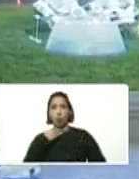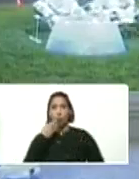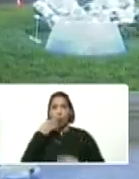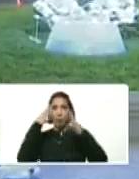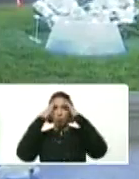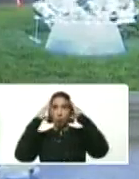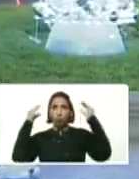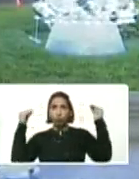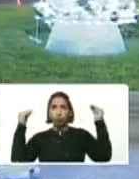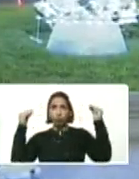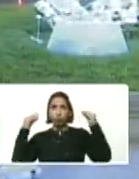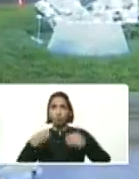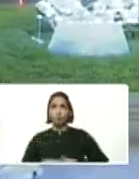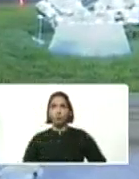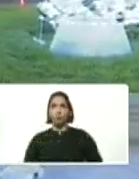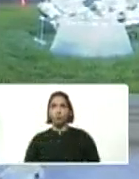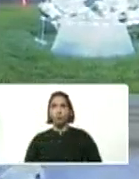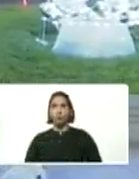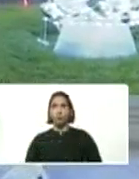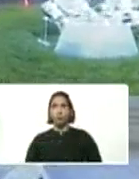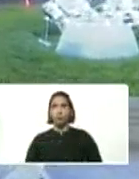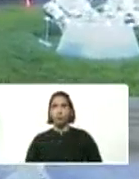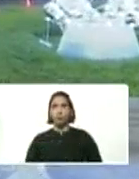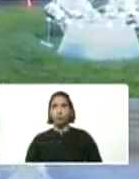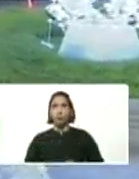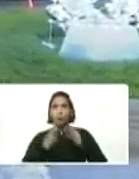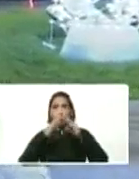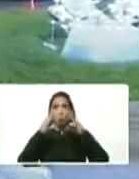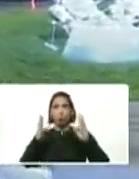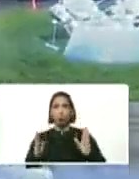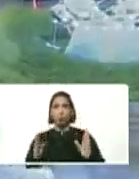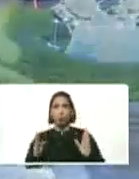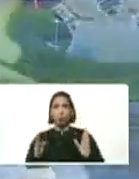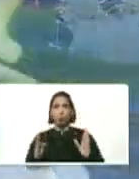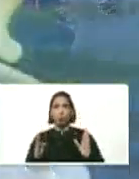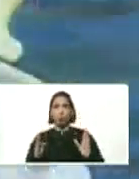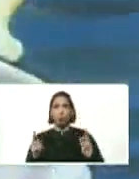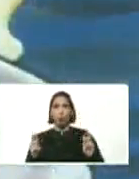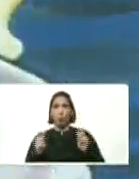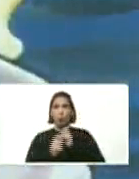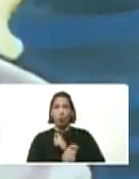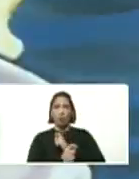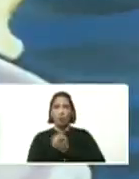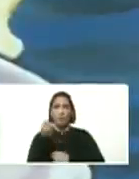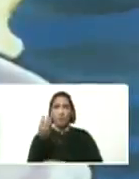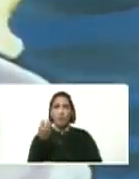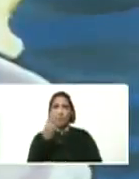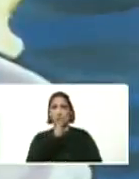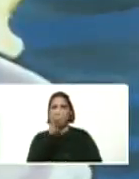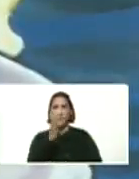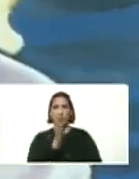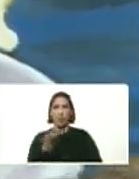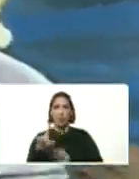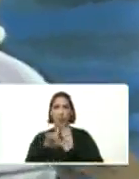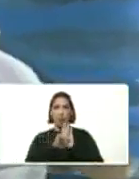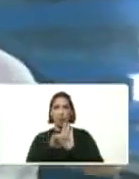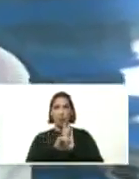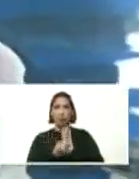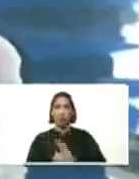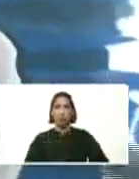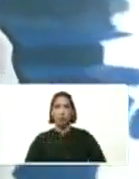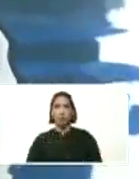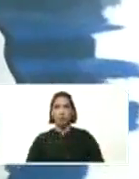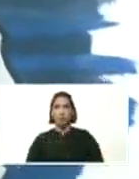los pasillos de este museo al aire libre que se ha convertido en el Palacio Federal Legislativo.